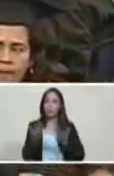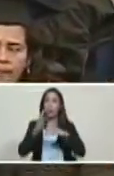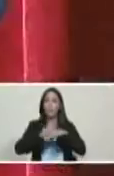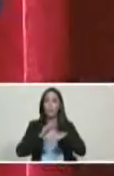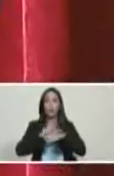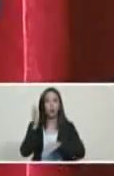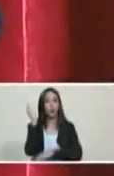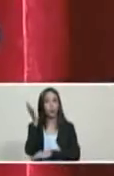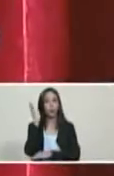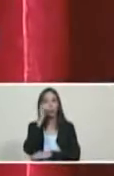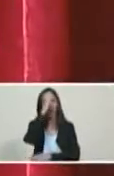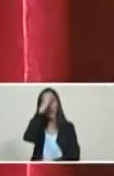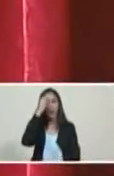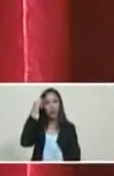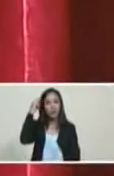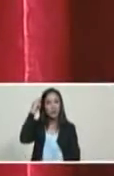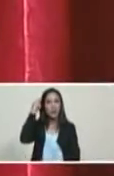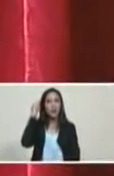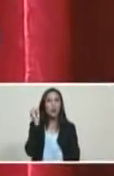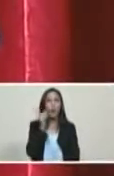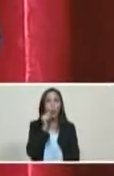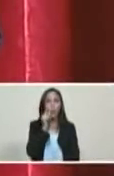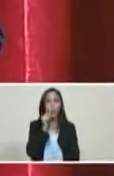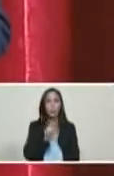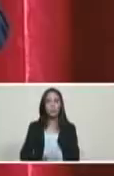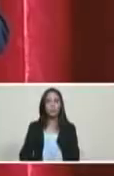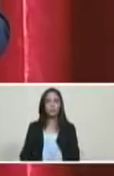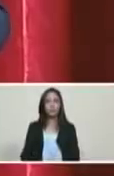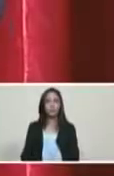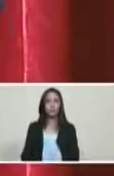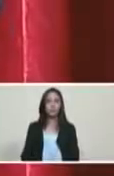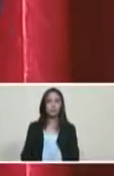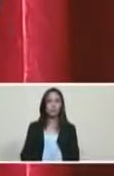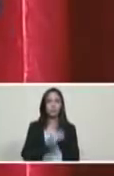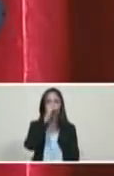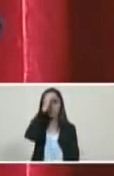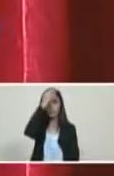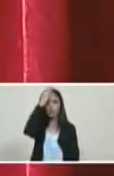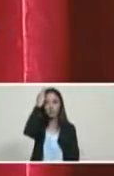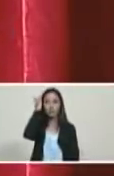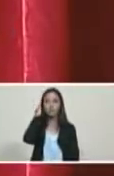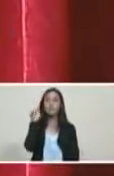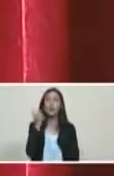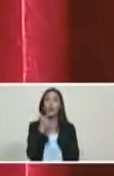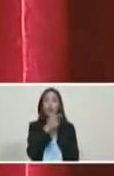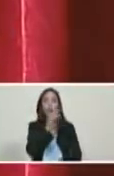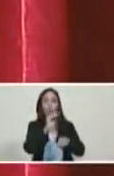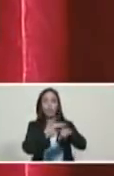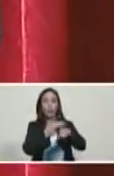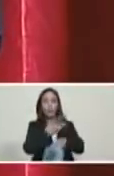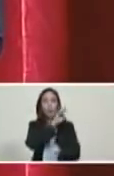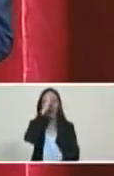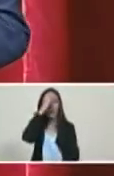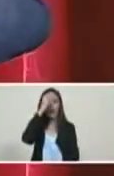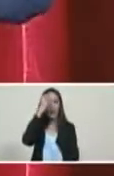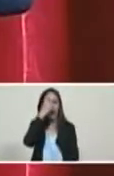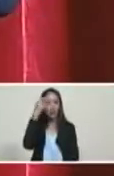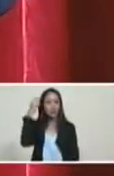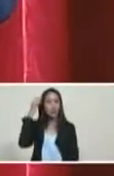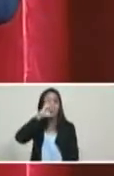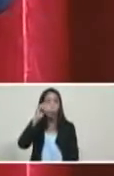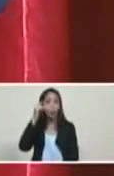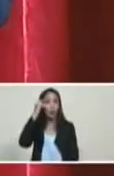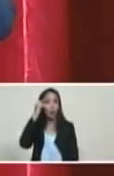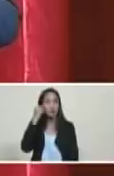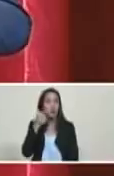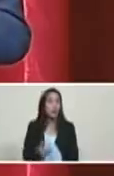discurso del canciller Bruno Rodríguez, creo, y se lo dije al canciller nuestro Jorge Arreaza, creo que es una